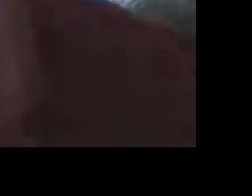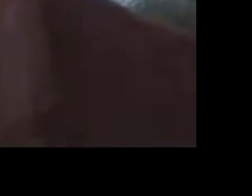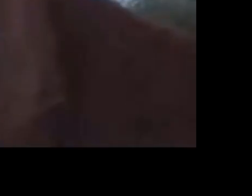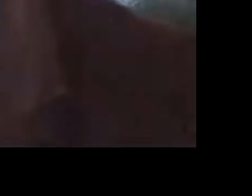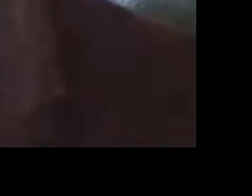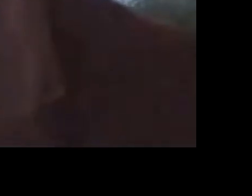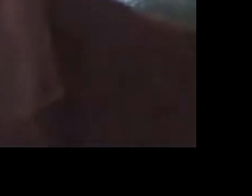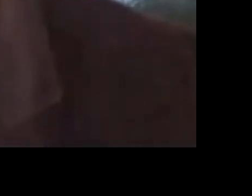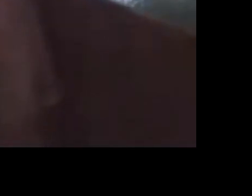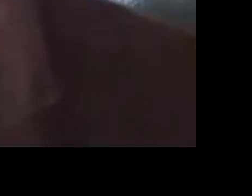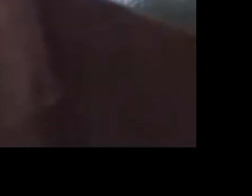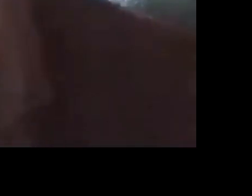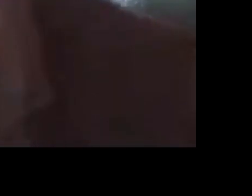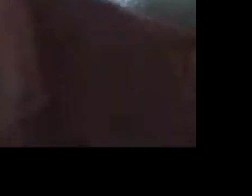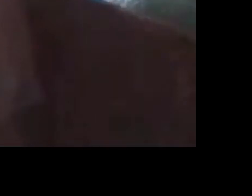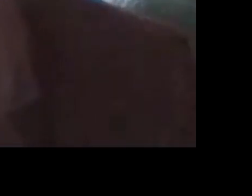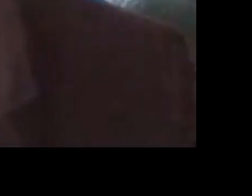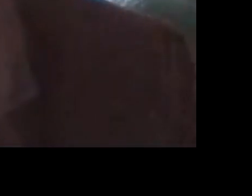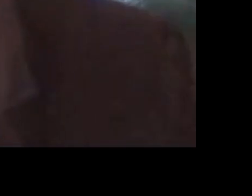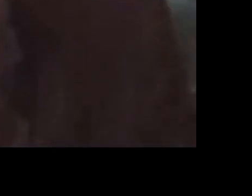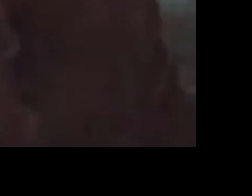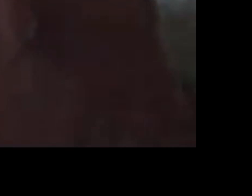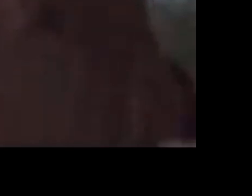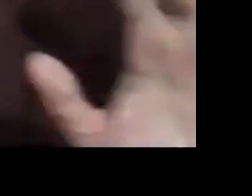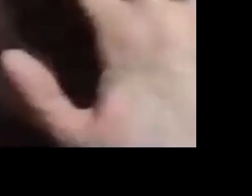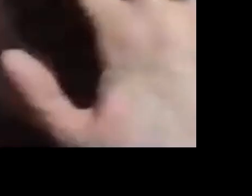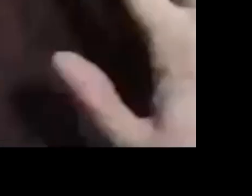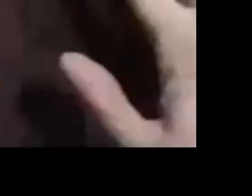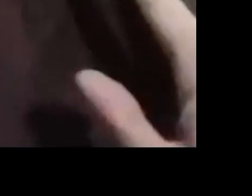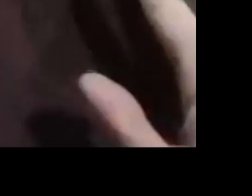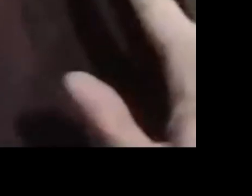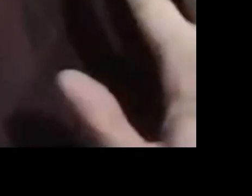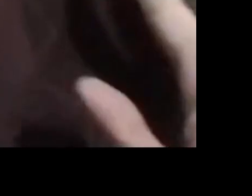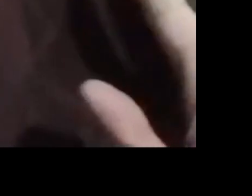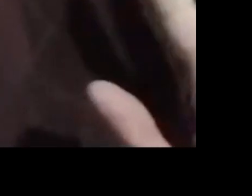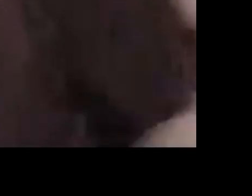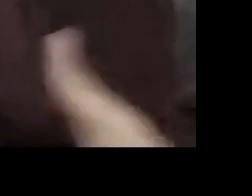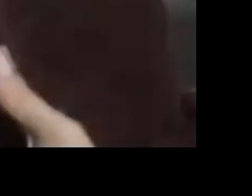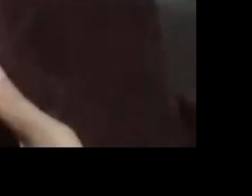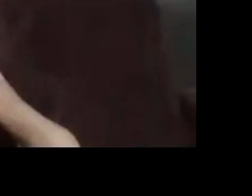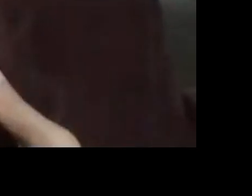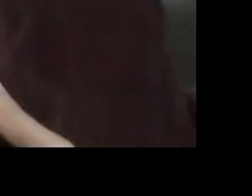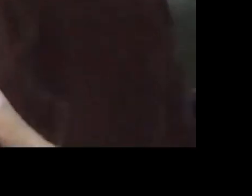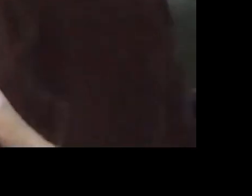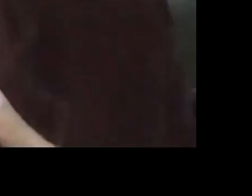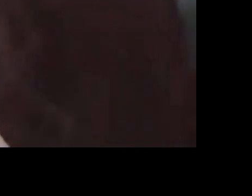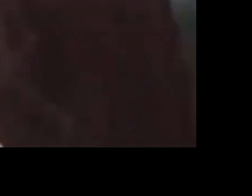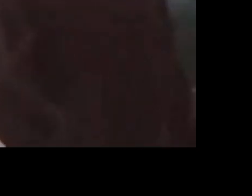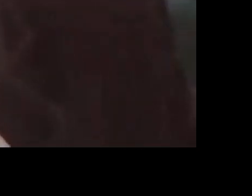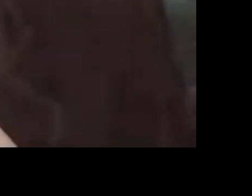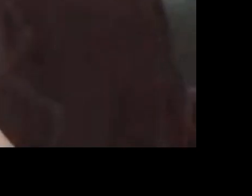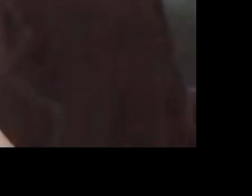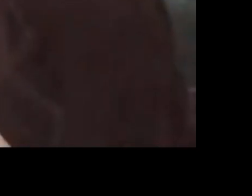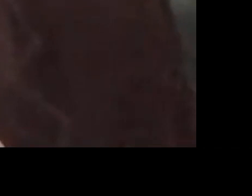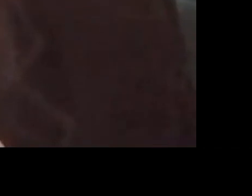normalización y después hace su declaración jurada ante el fisco. La autoridad bancaria lo primero que tiene que decir, yo por la duda tengo que levantar un ROS. Acepto que tu delito